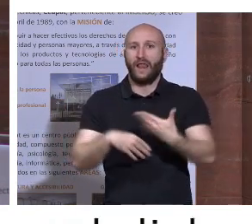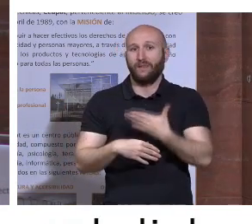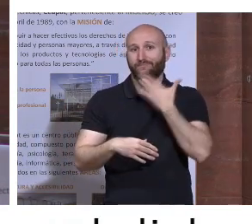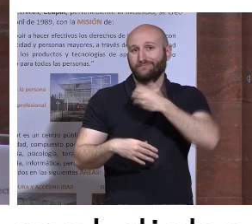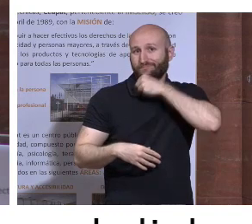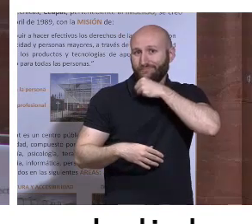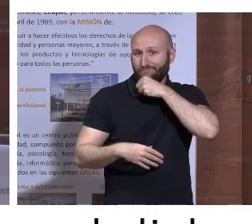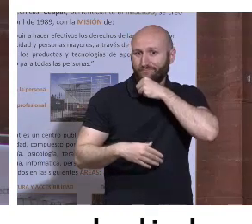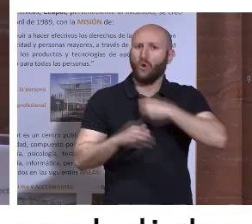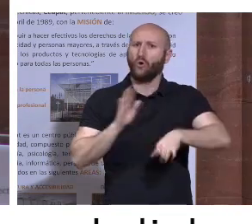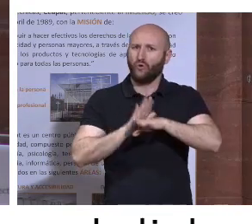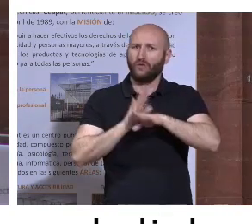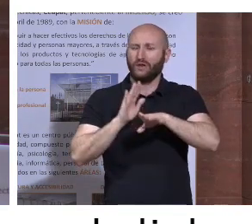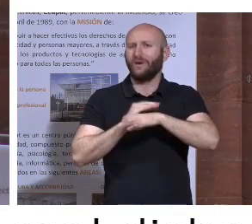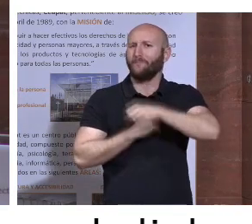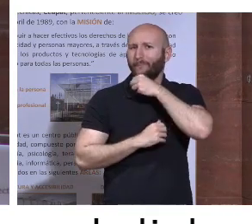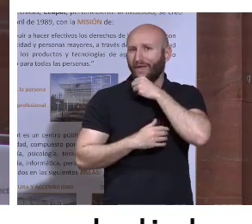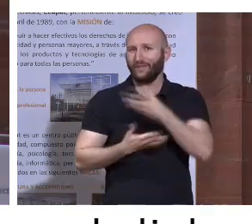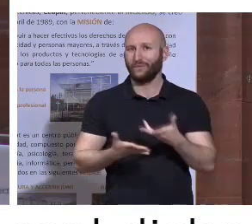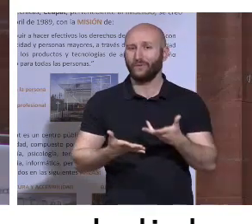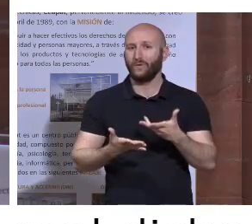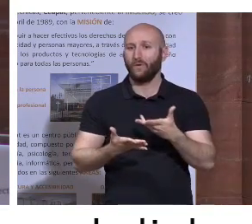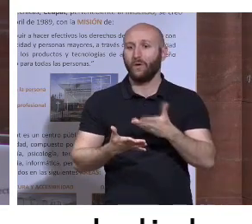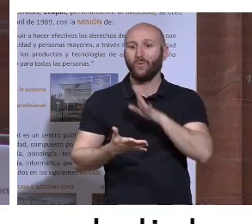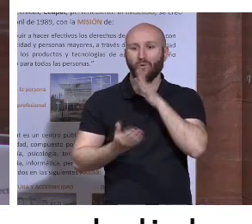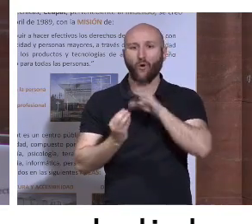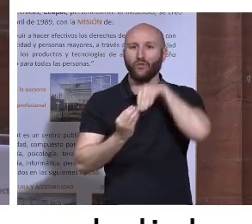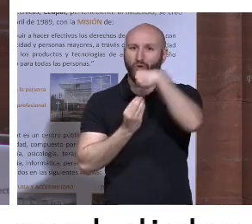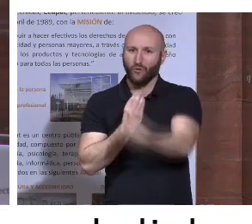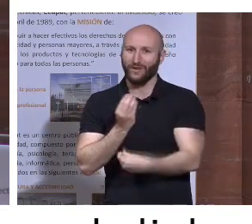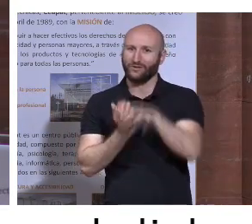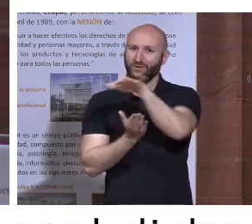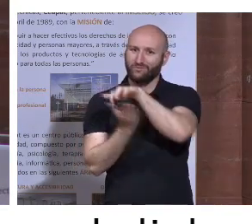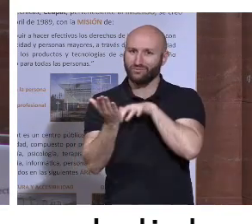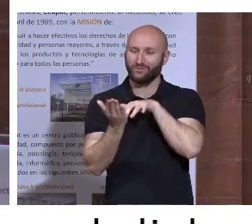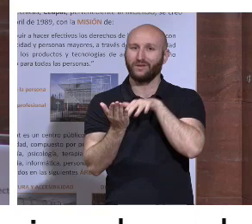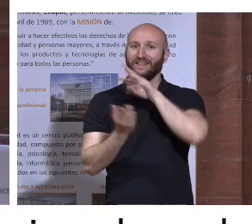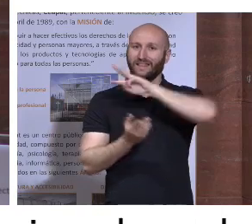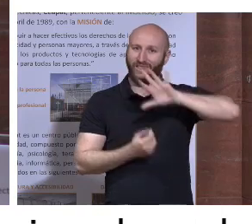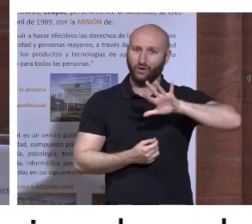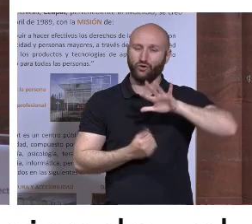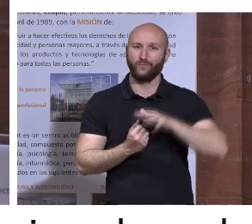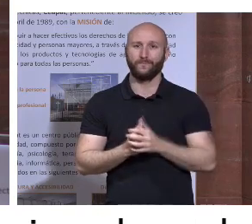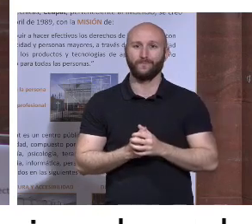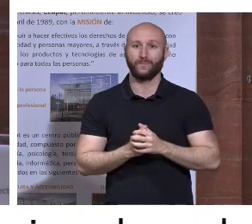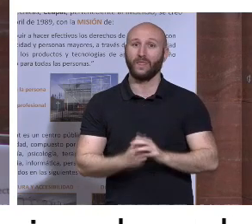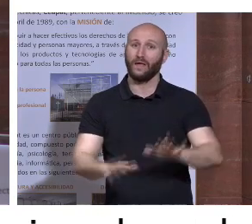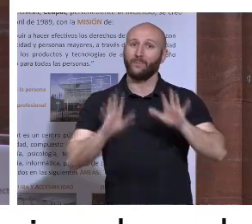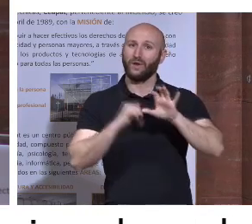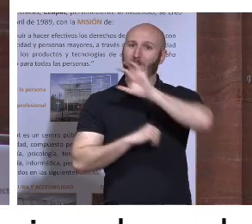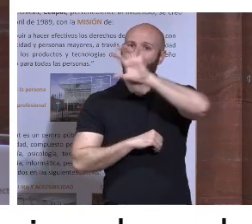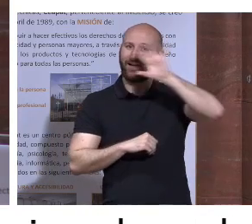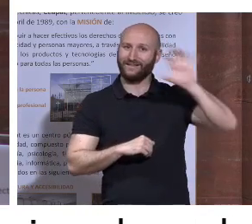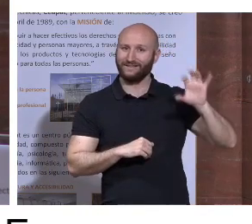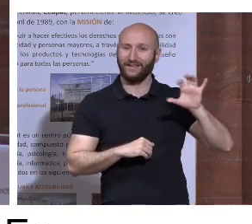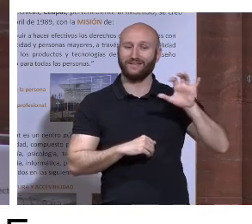van a seguir envejeciendo. De aquí, el documento era de aquí al año 35, mientras que los países